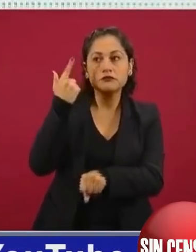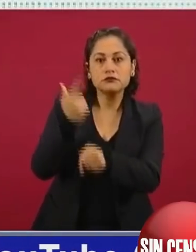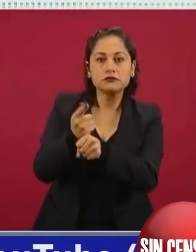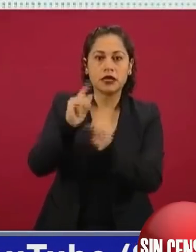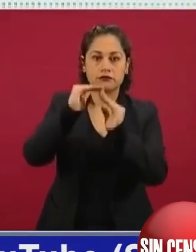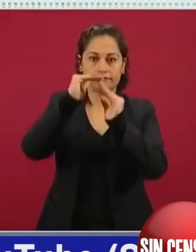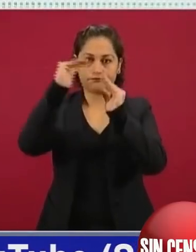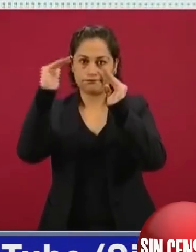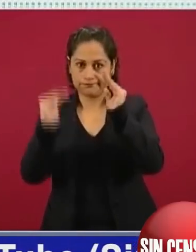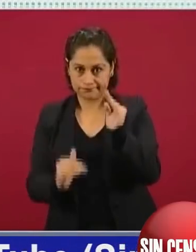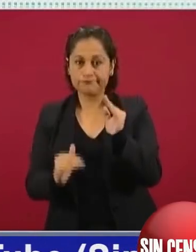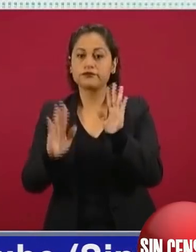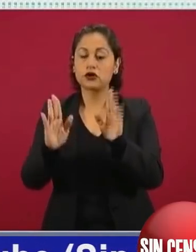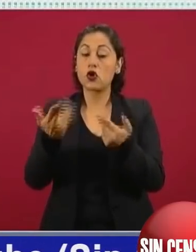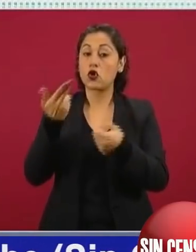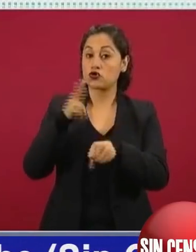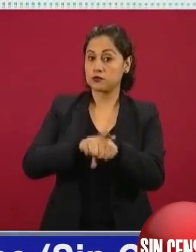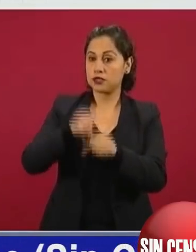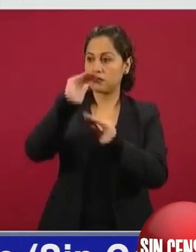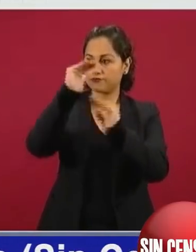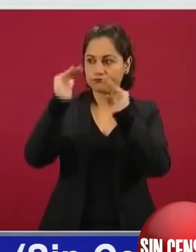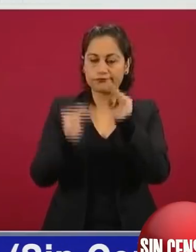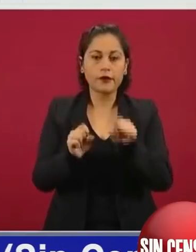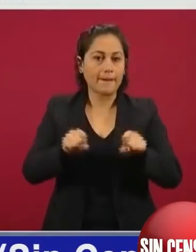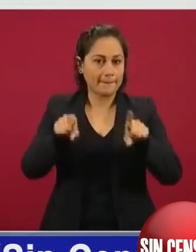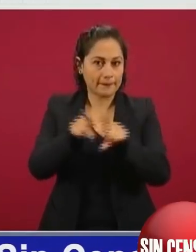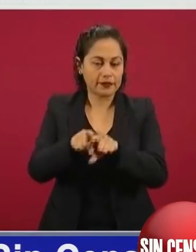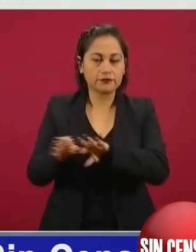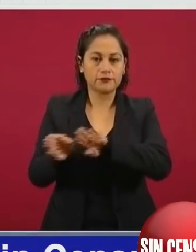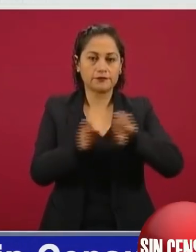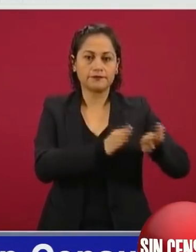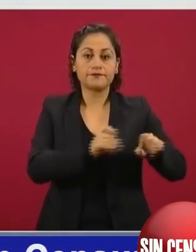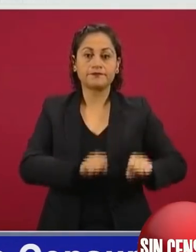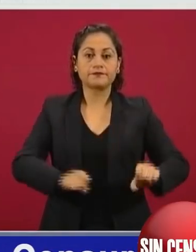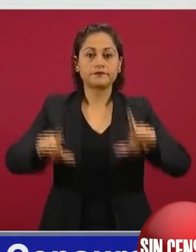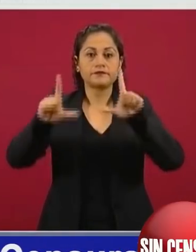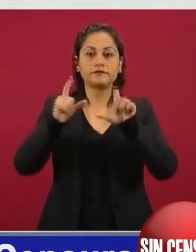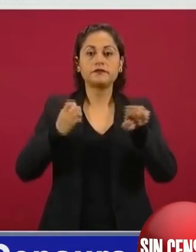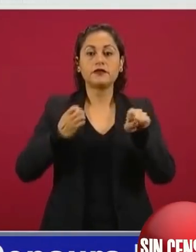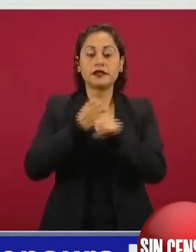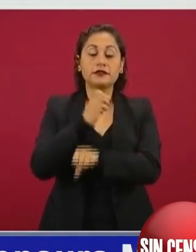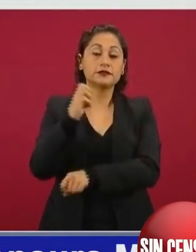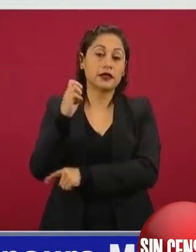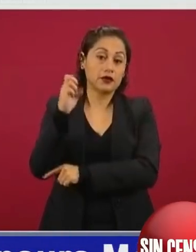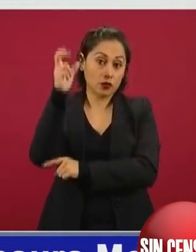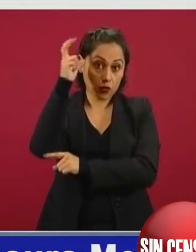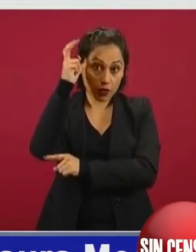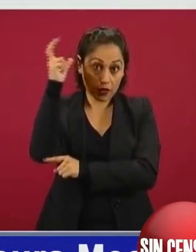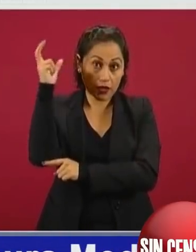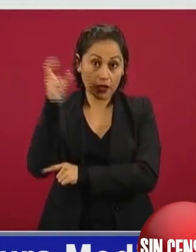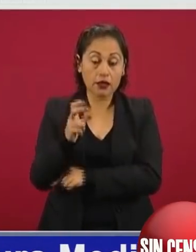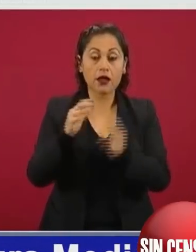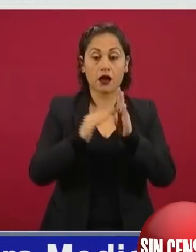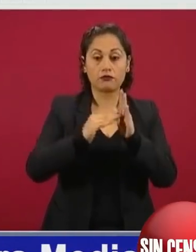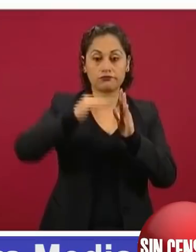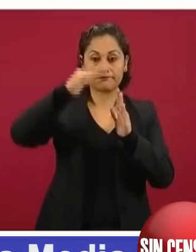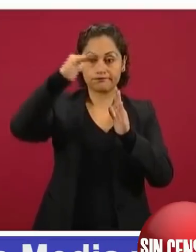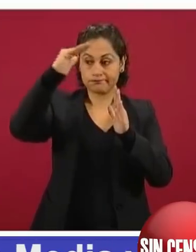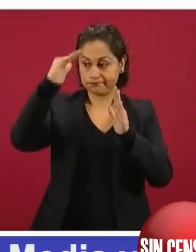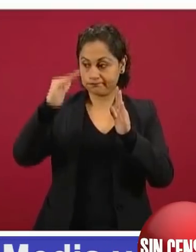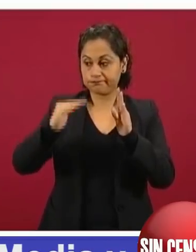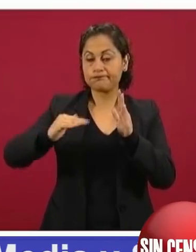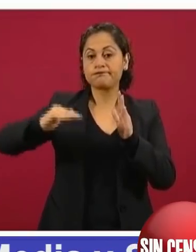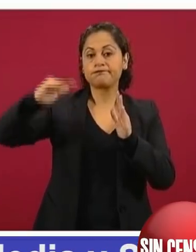la hospitalización también va para abajo en Guerrero. La siguiente. El Estado de Hidalgo, con algunas fluctuaciones mayores, sobre todo